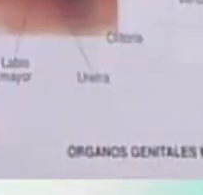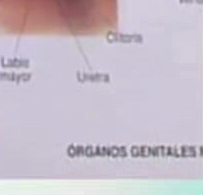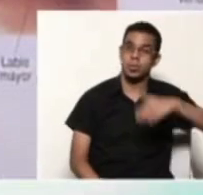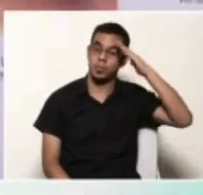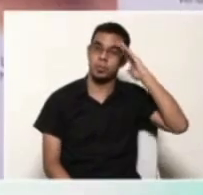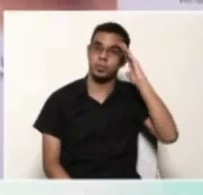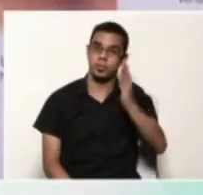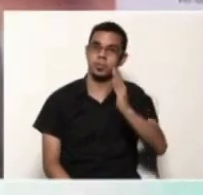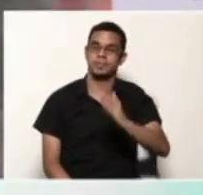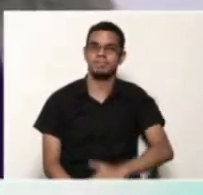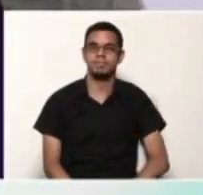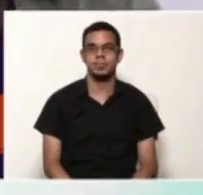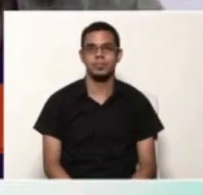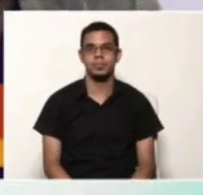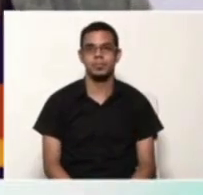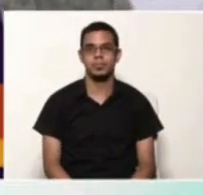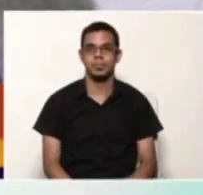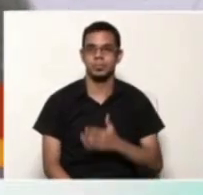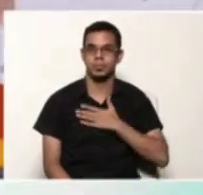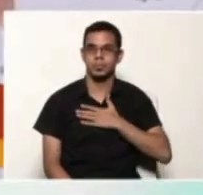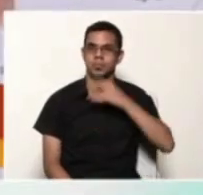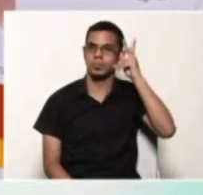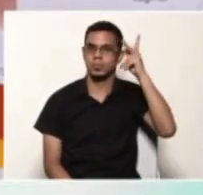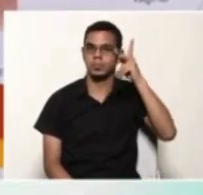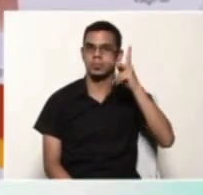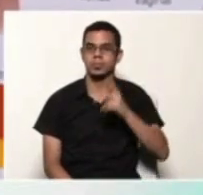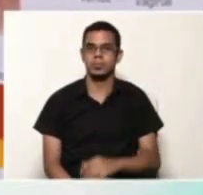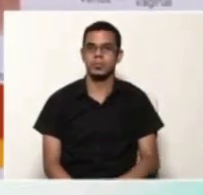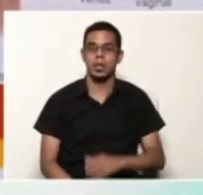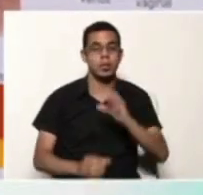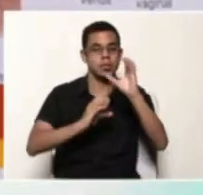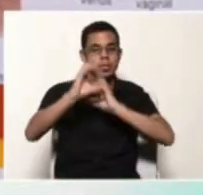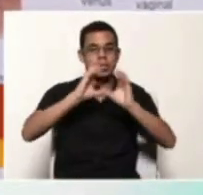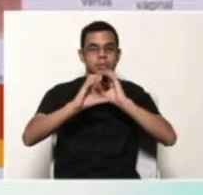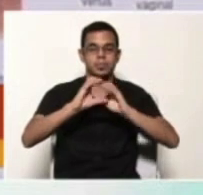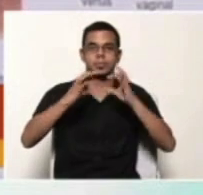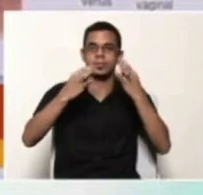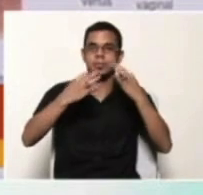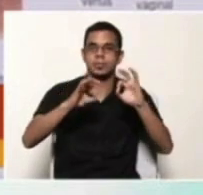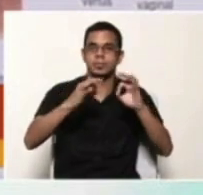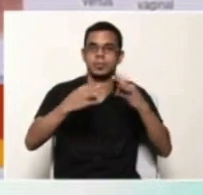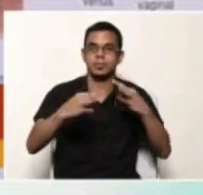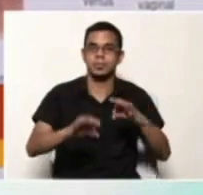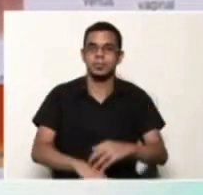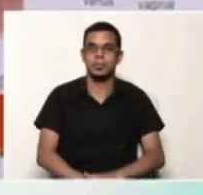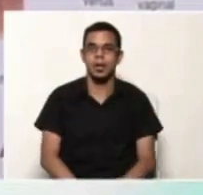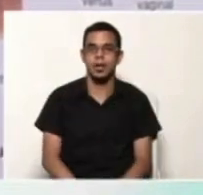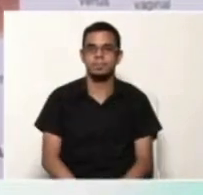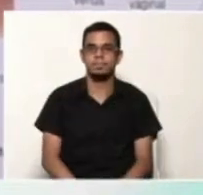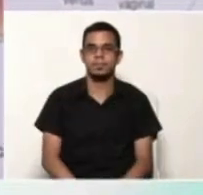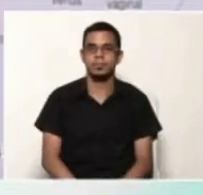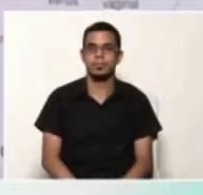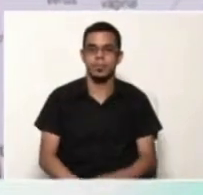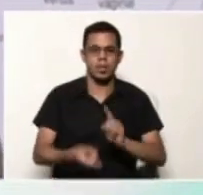Hola, les habla la profesora Indabel Palacio, de Ciencias Naturales. Desde Recursos para el